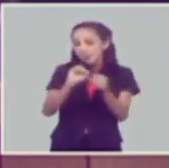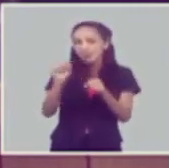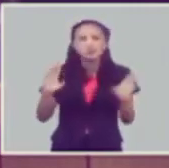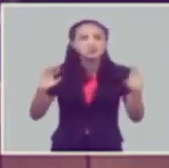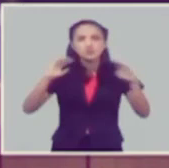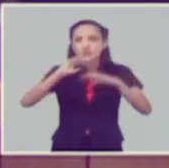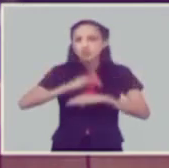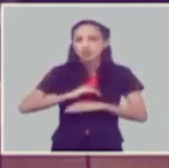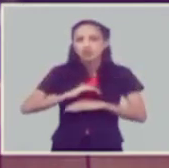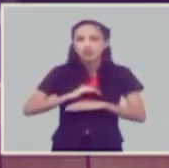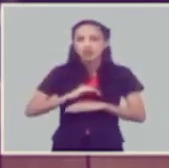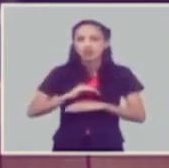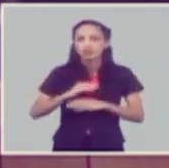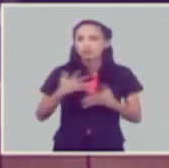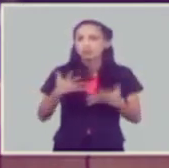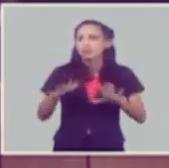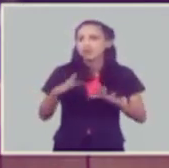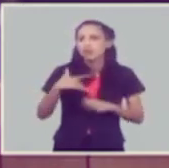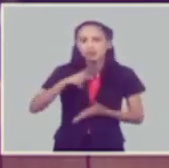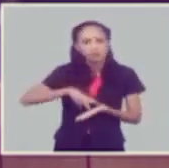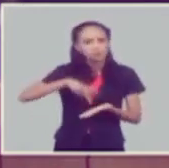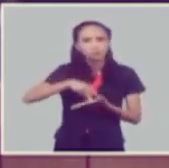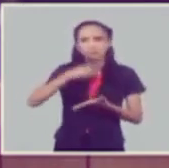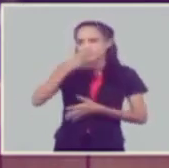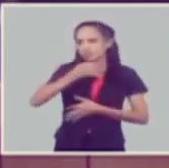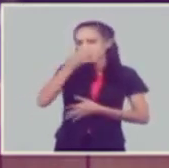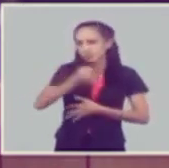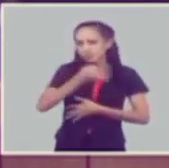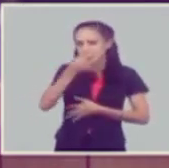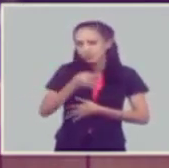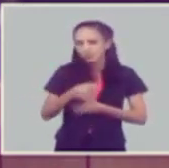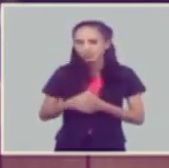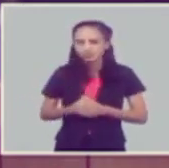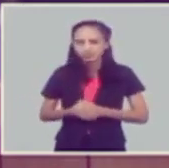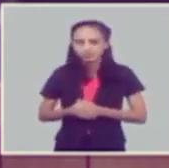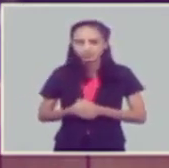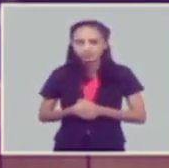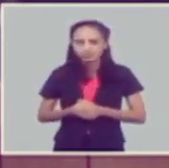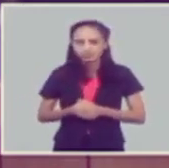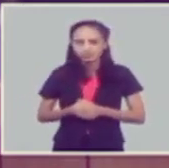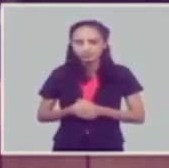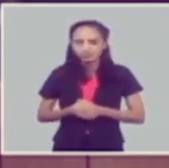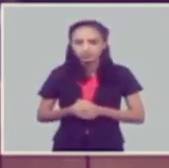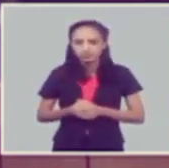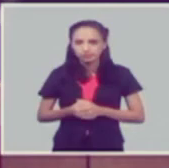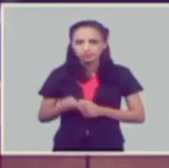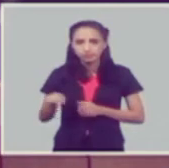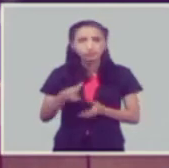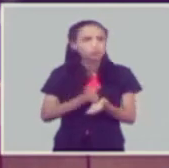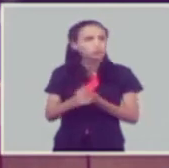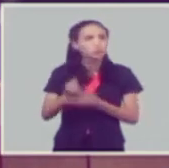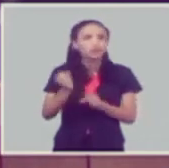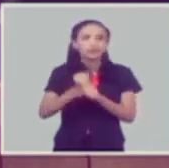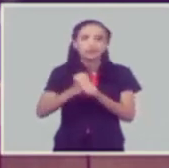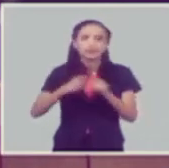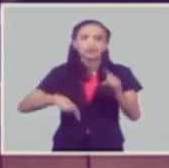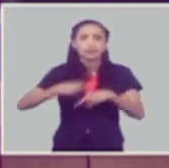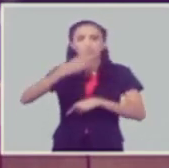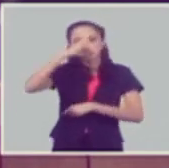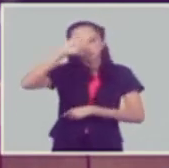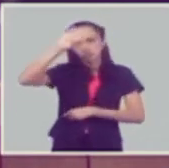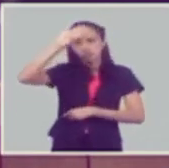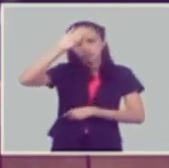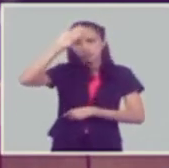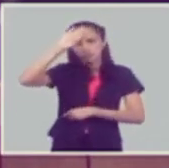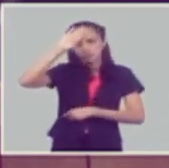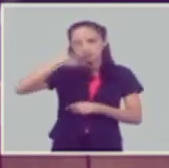pudor en declarar sus operaciones. El escenario del golpe suave sigue activo y la guerra no convencional busca los espacios